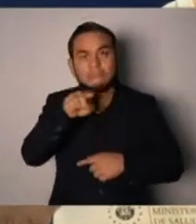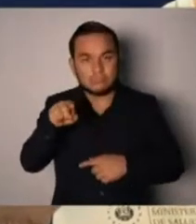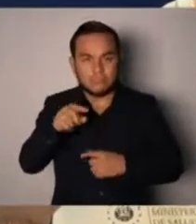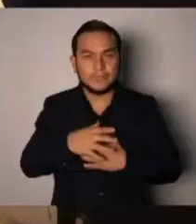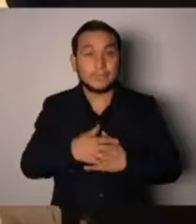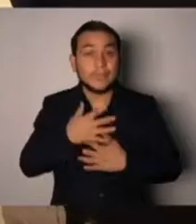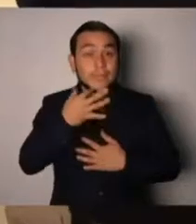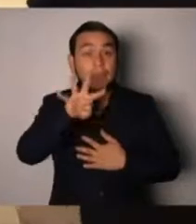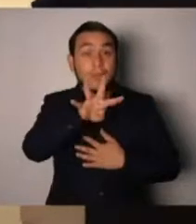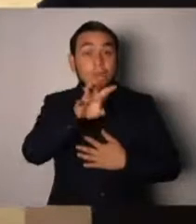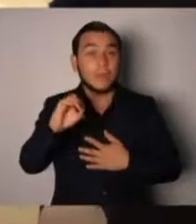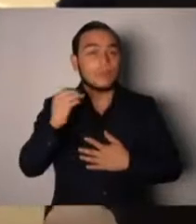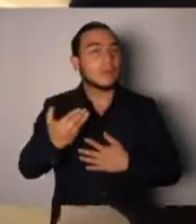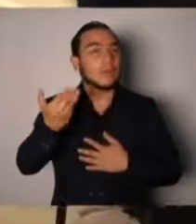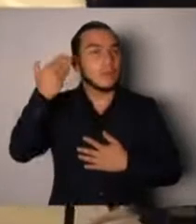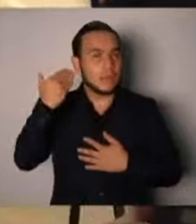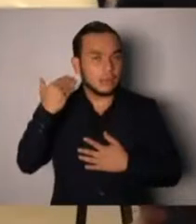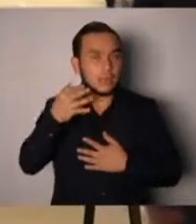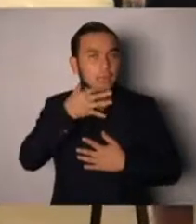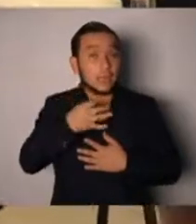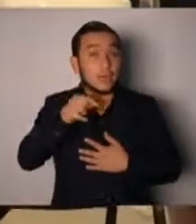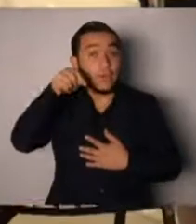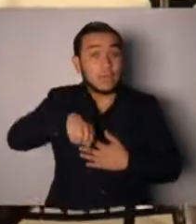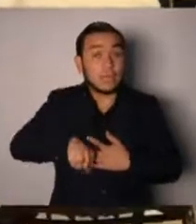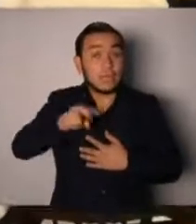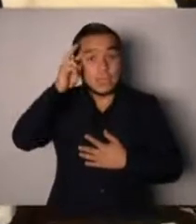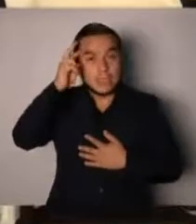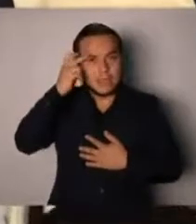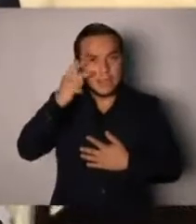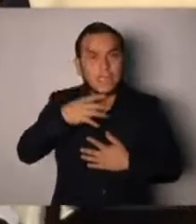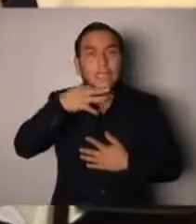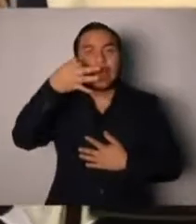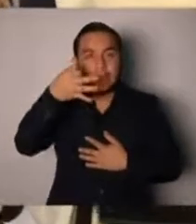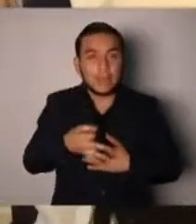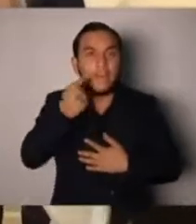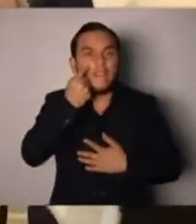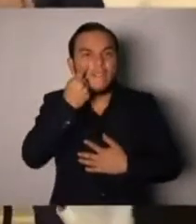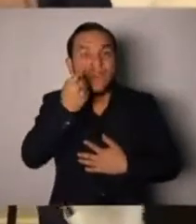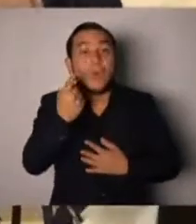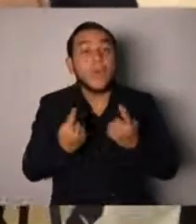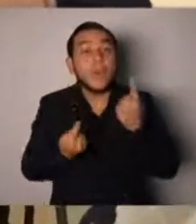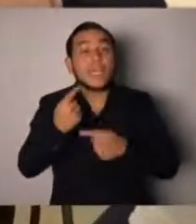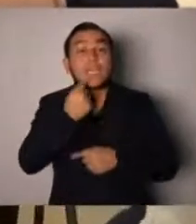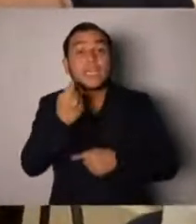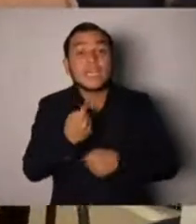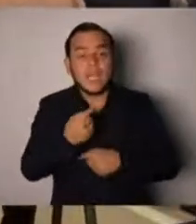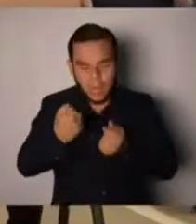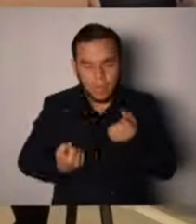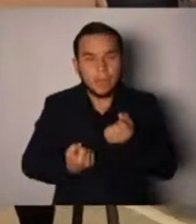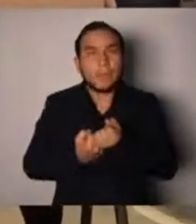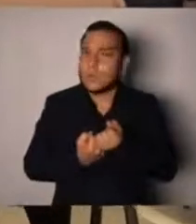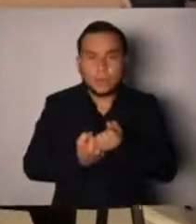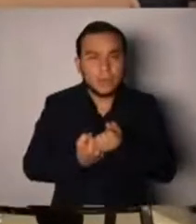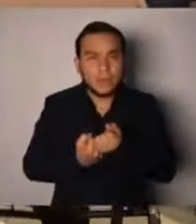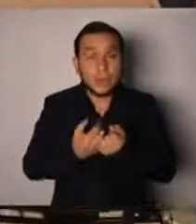40 años yo creo que es hora que le dejemos de creer y que empecemos a ver quién de verdad está con nosotros aunque